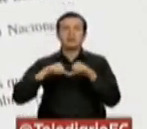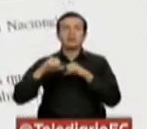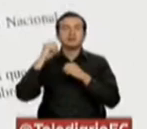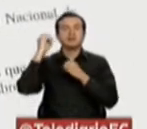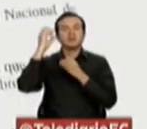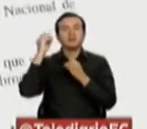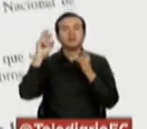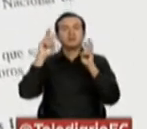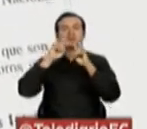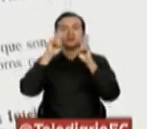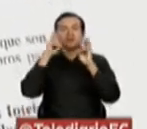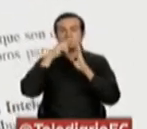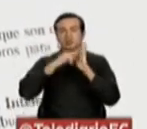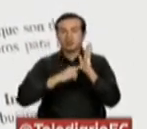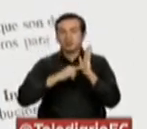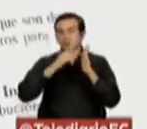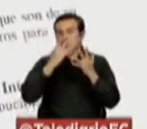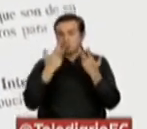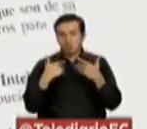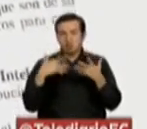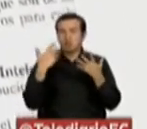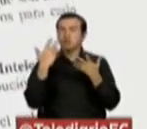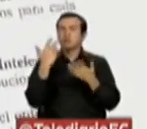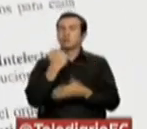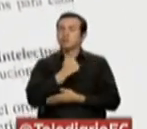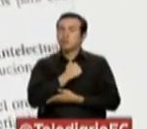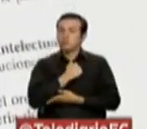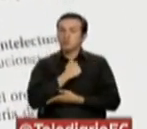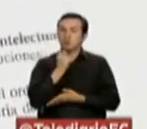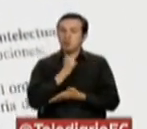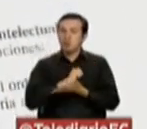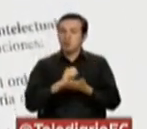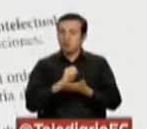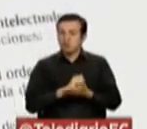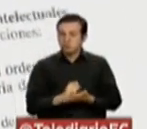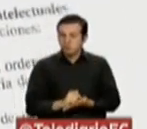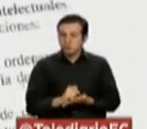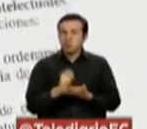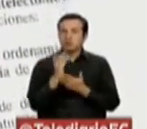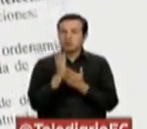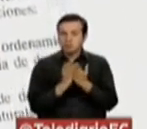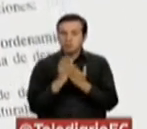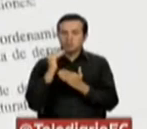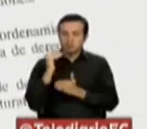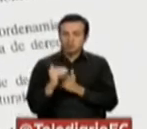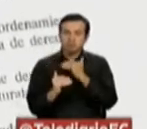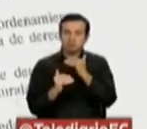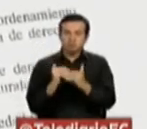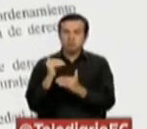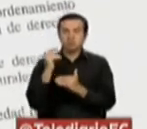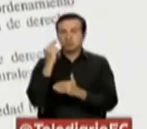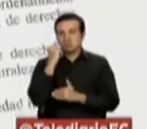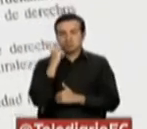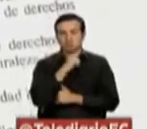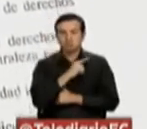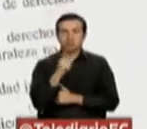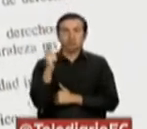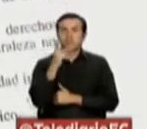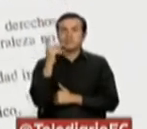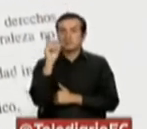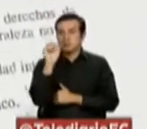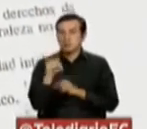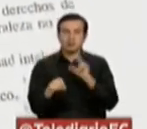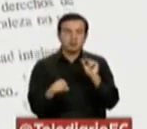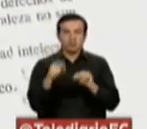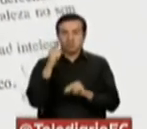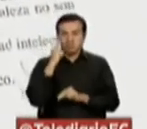información sobre los registros de todo tipo de derechos de propiedad intelectual, sustanciar los procedimientos y resolver sobre el otorgamiento o